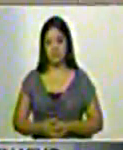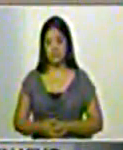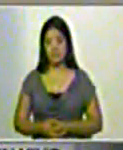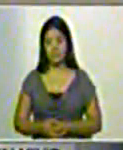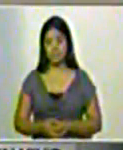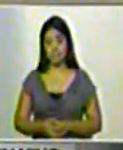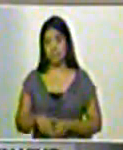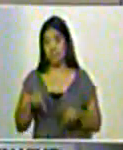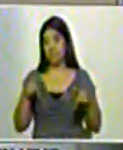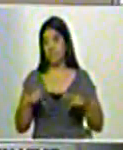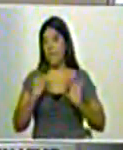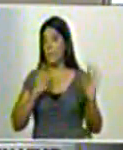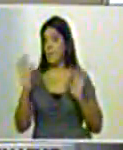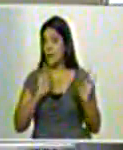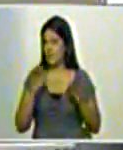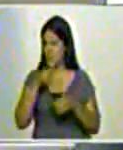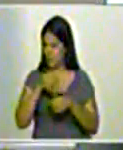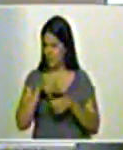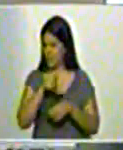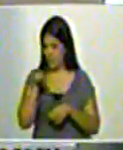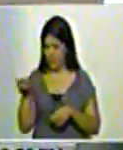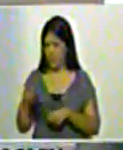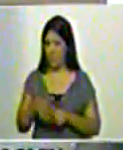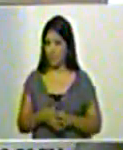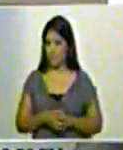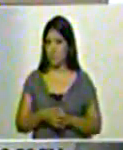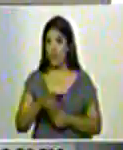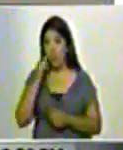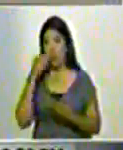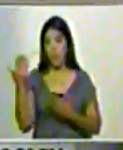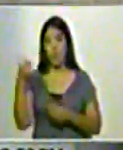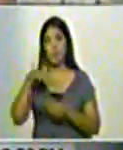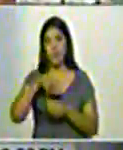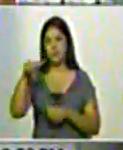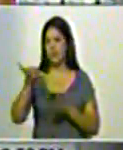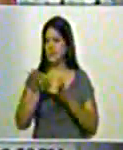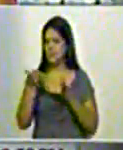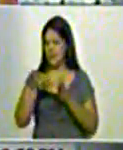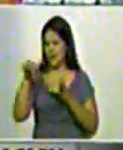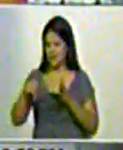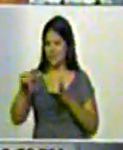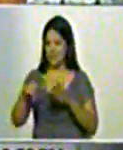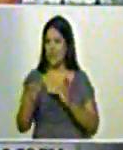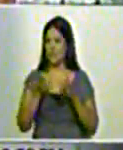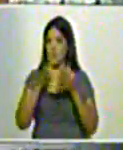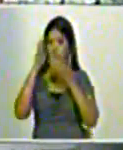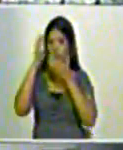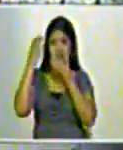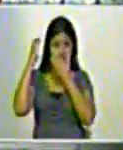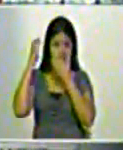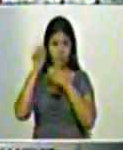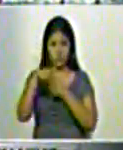Esto están preparándose para una elección. Y este señor vota por aquí, ¿verdad? Es de este circuito, de aquí en San Bernardino, ¿eh?